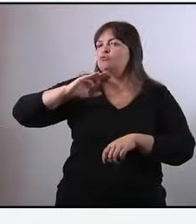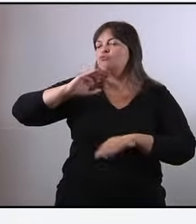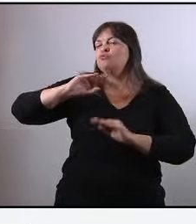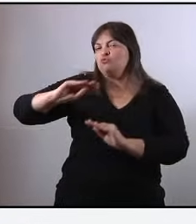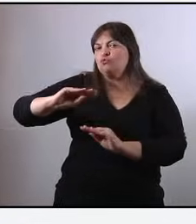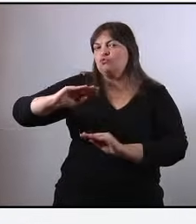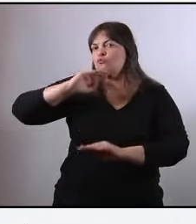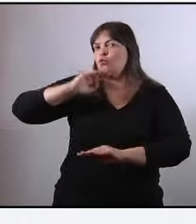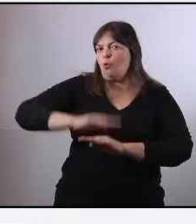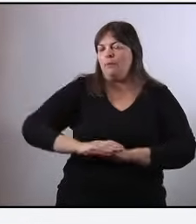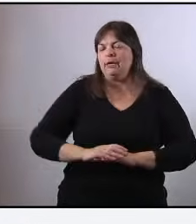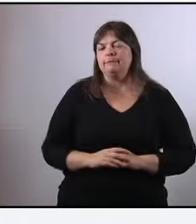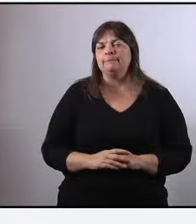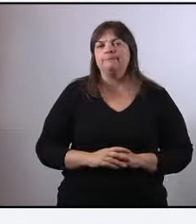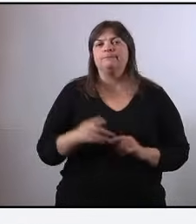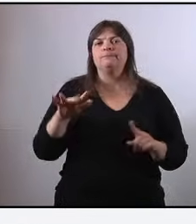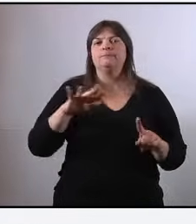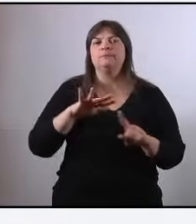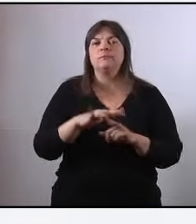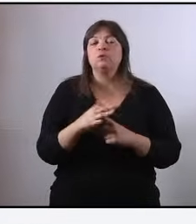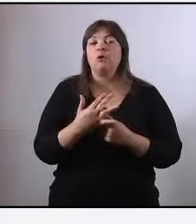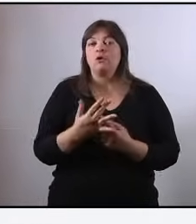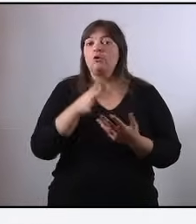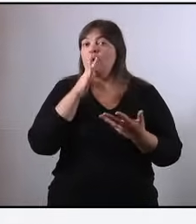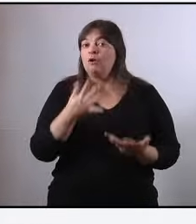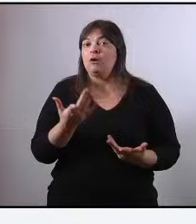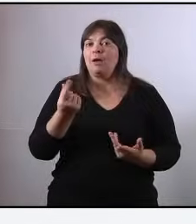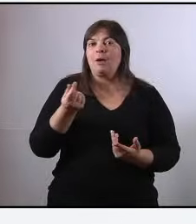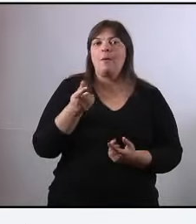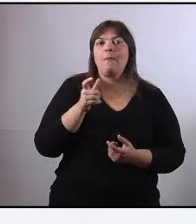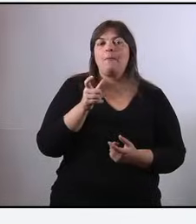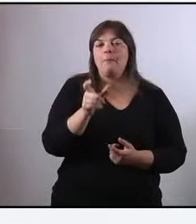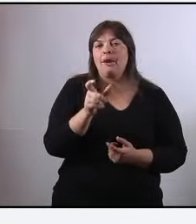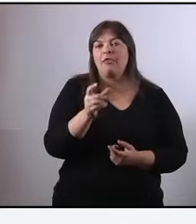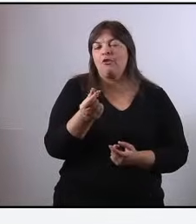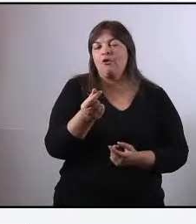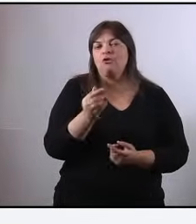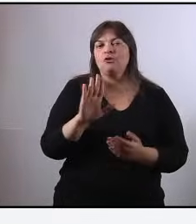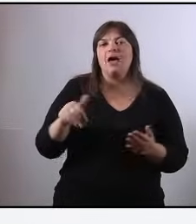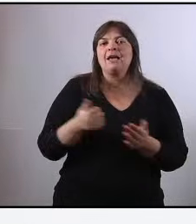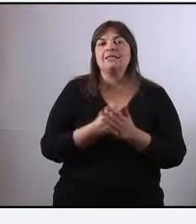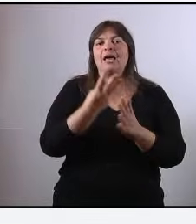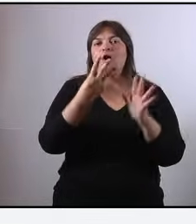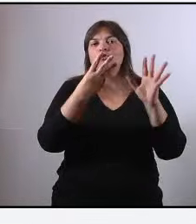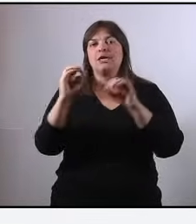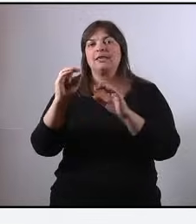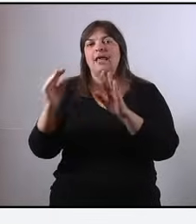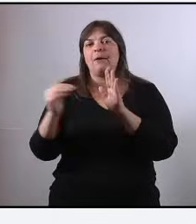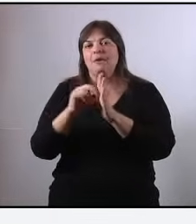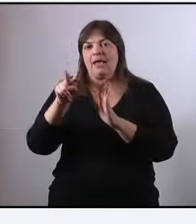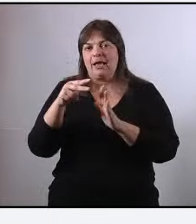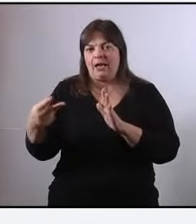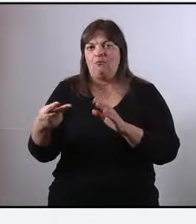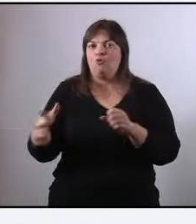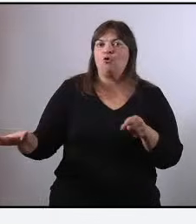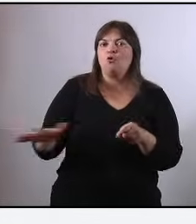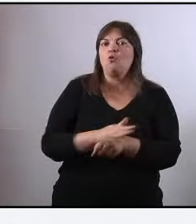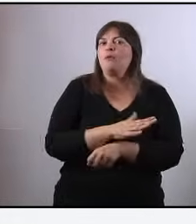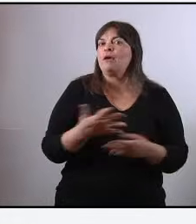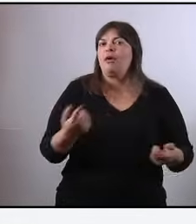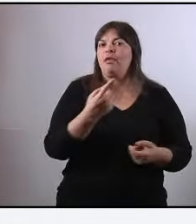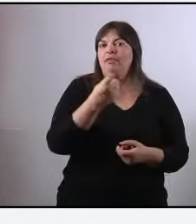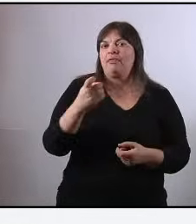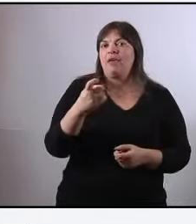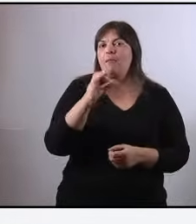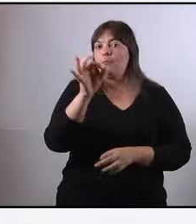raza. En este caso, las cuantías van a ser de hasta 80.000 euros y cubrirán el 100% de